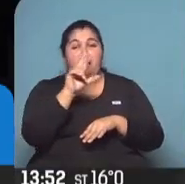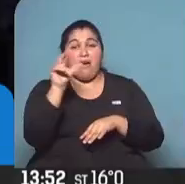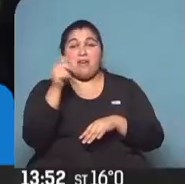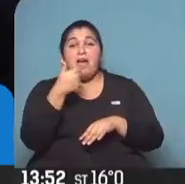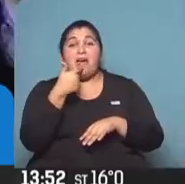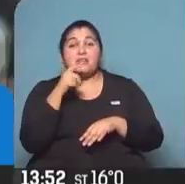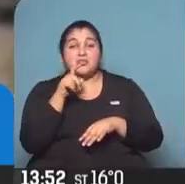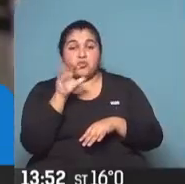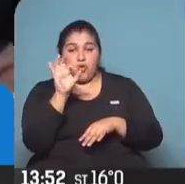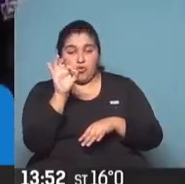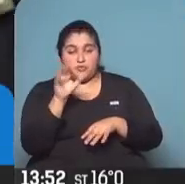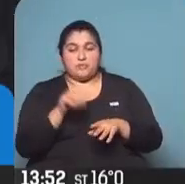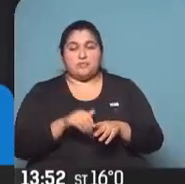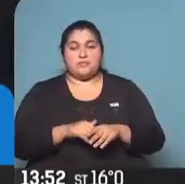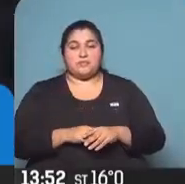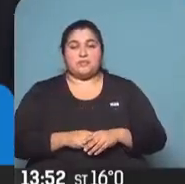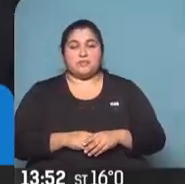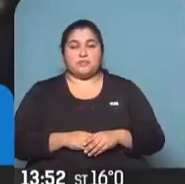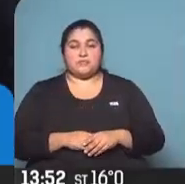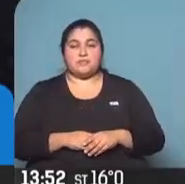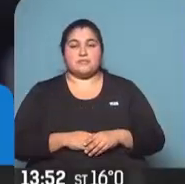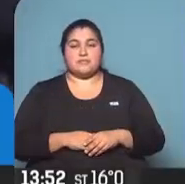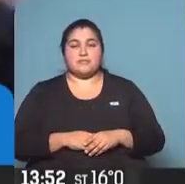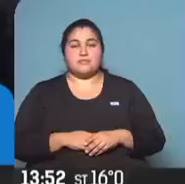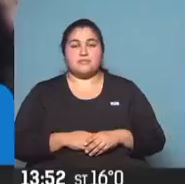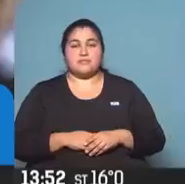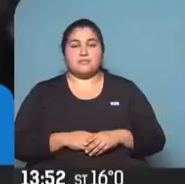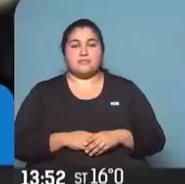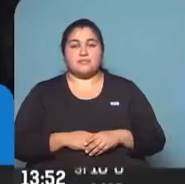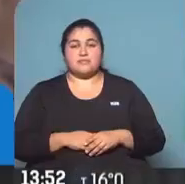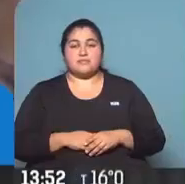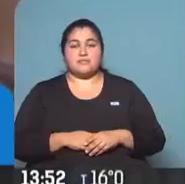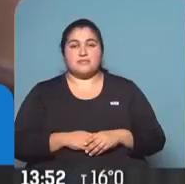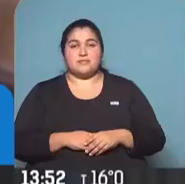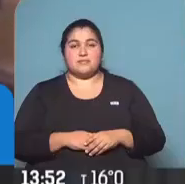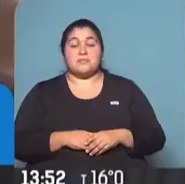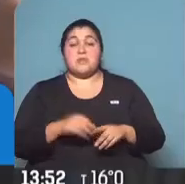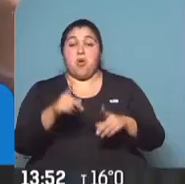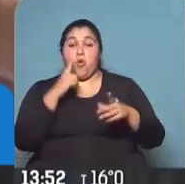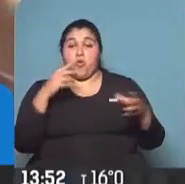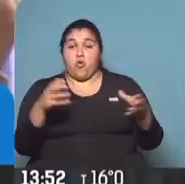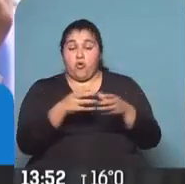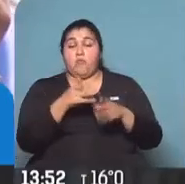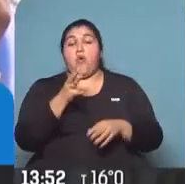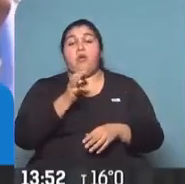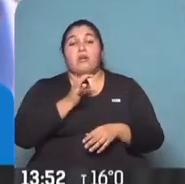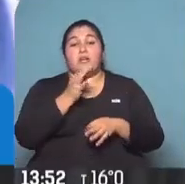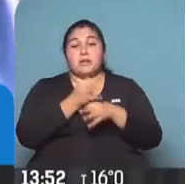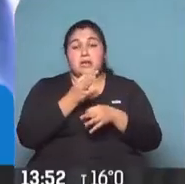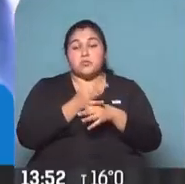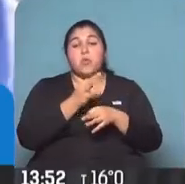acompañado de los píxeles y para ccoo de calle que es de la policía de seguridad